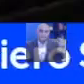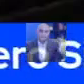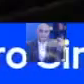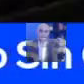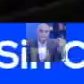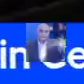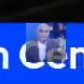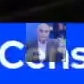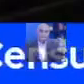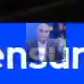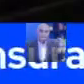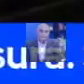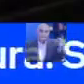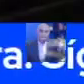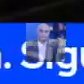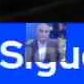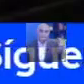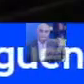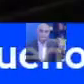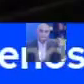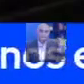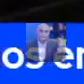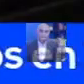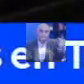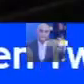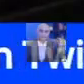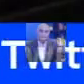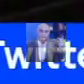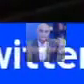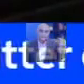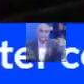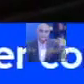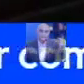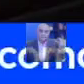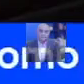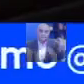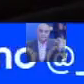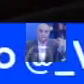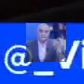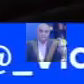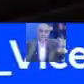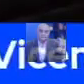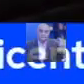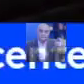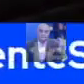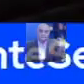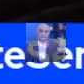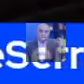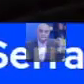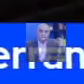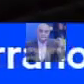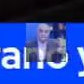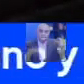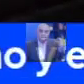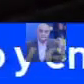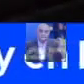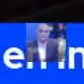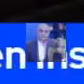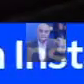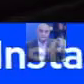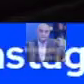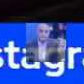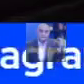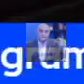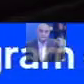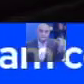tambaleándose y te van a atacar con todo. La época del salvajismo se caracteriza porque nadie respeta las